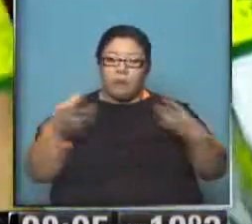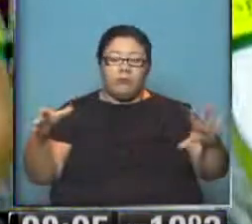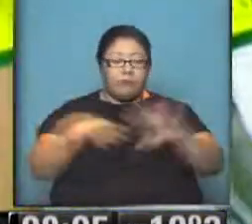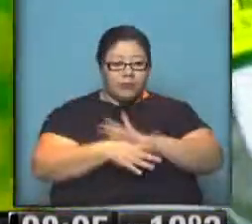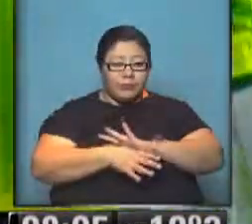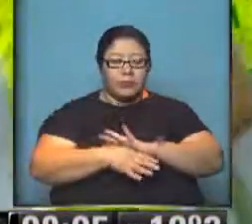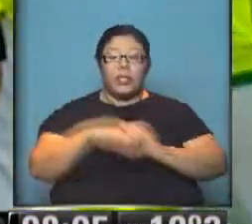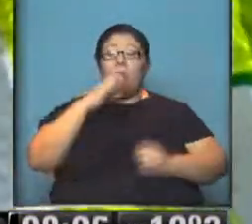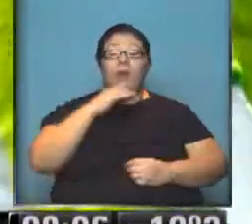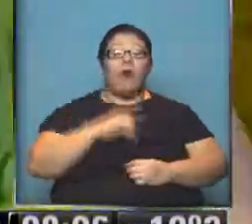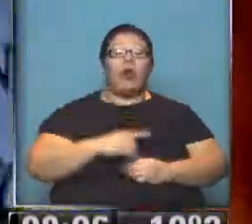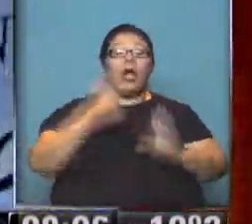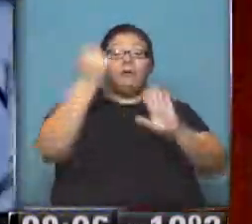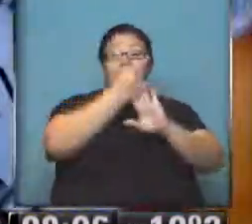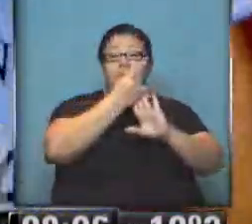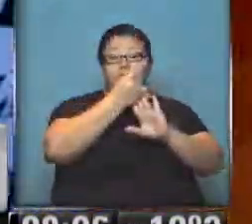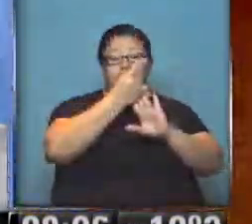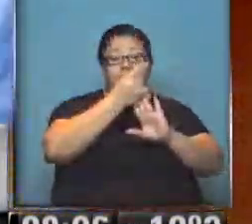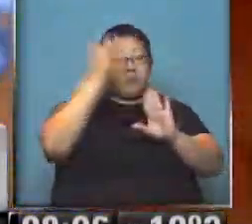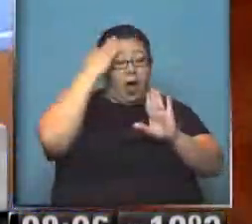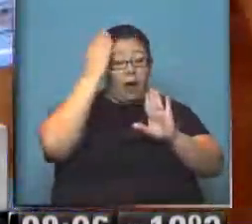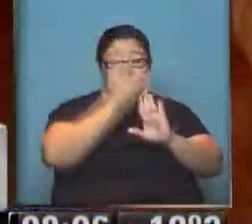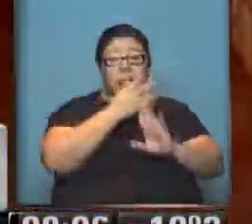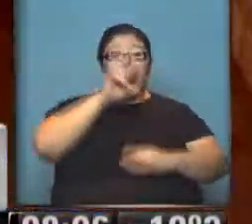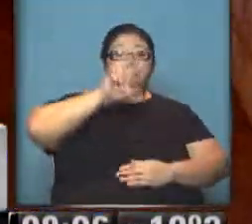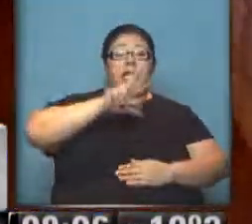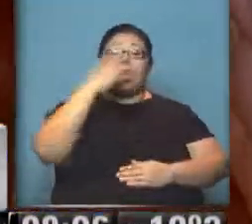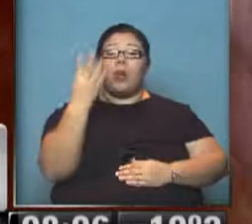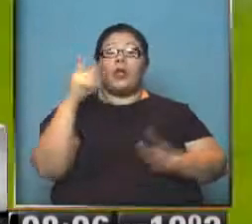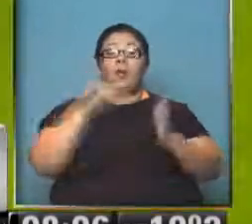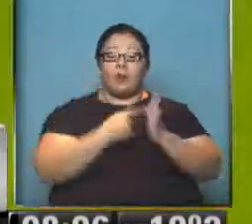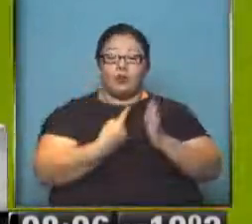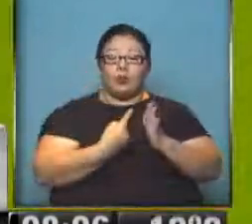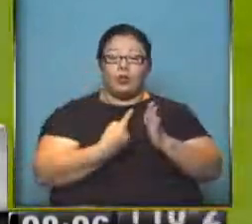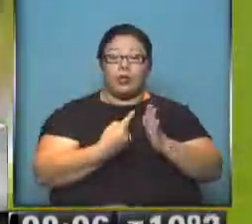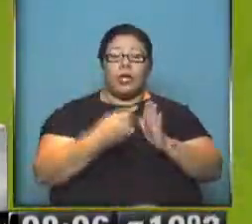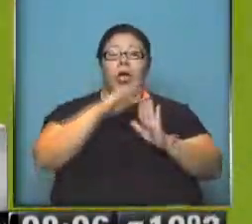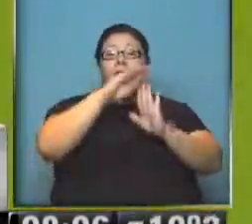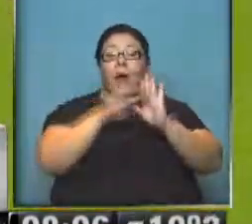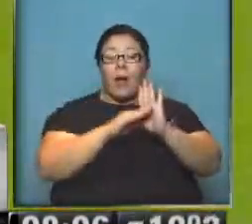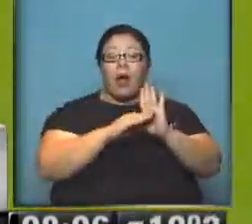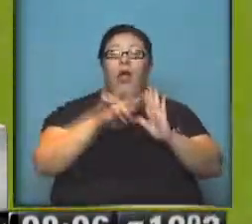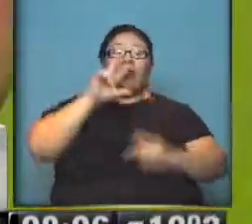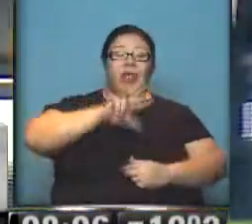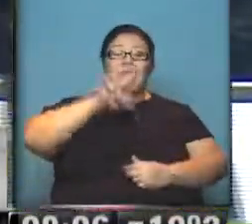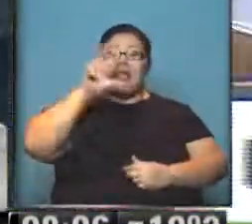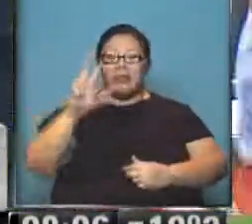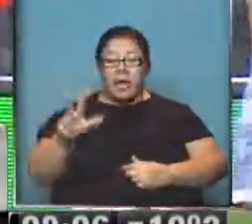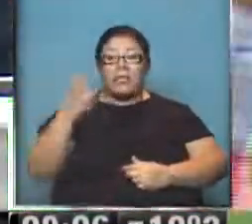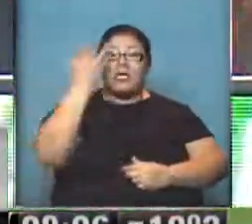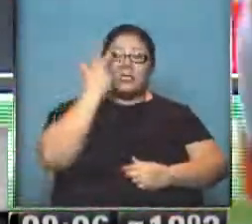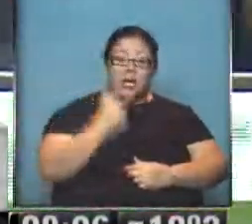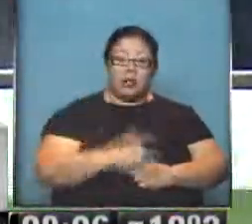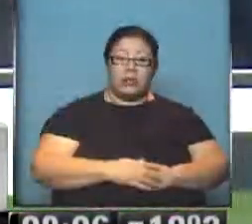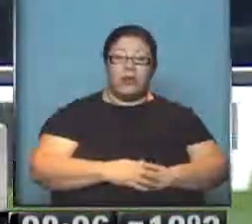Boca, único puntero hasta el momento, con 34 unidades. A uno de San Lorenzo. Y otro que dejó pasar la